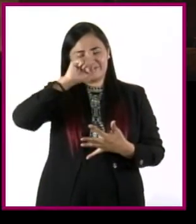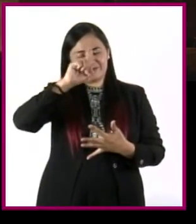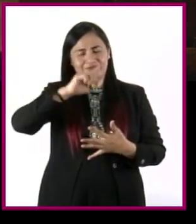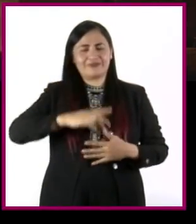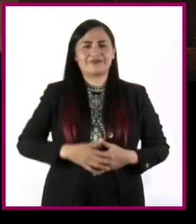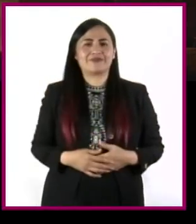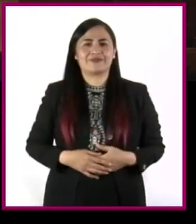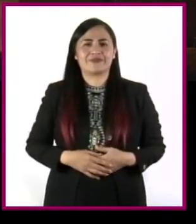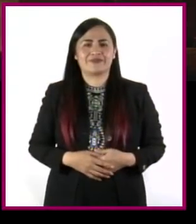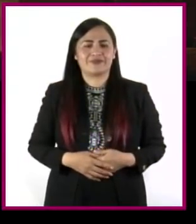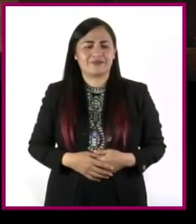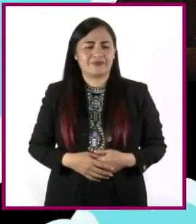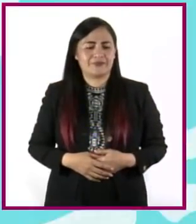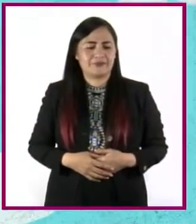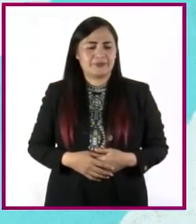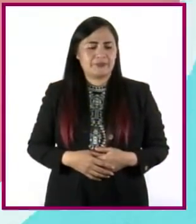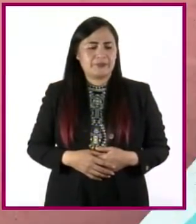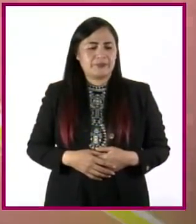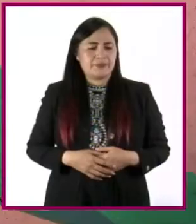¡Consejos Ninja!